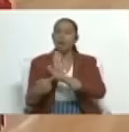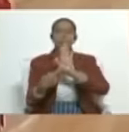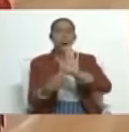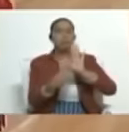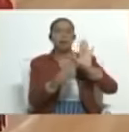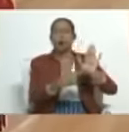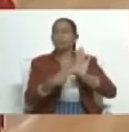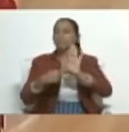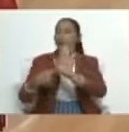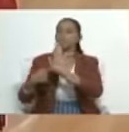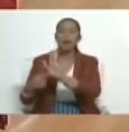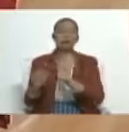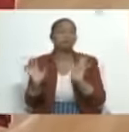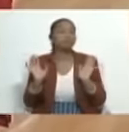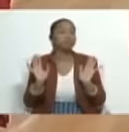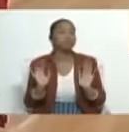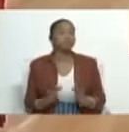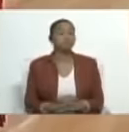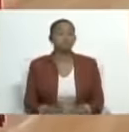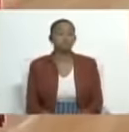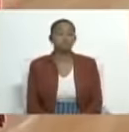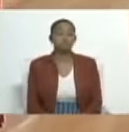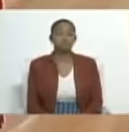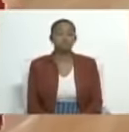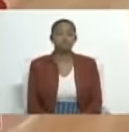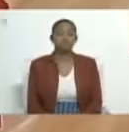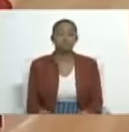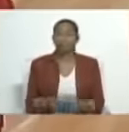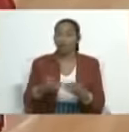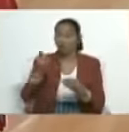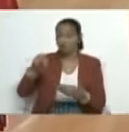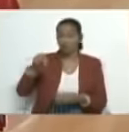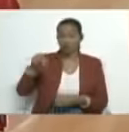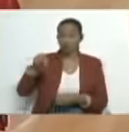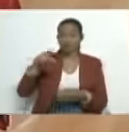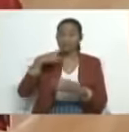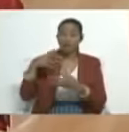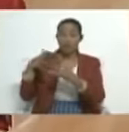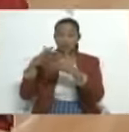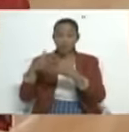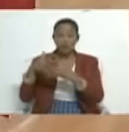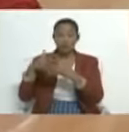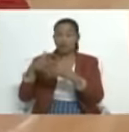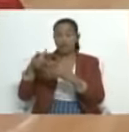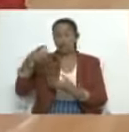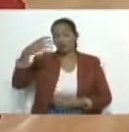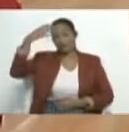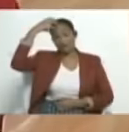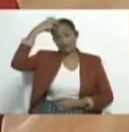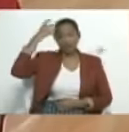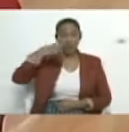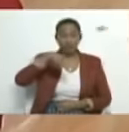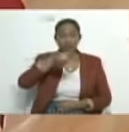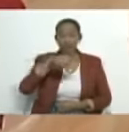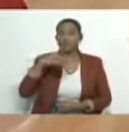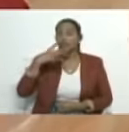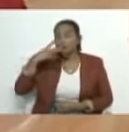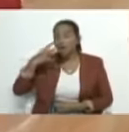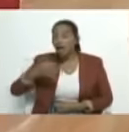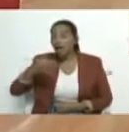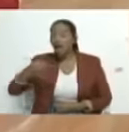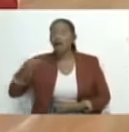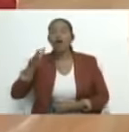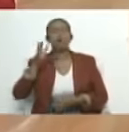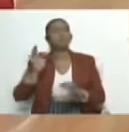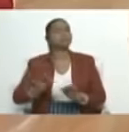Los imperialistas, los pitiyanques, en eso no hay que creer, siempre salen con algo